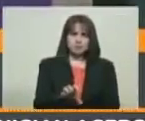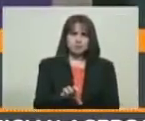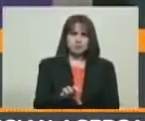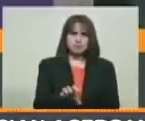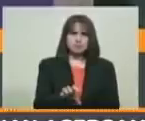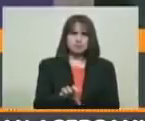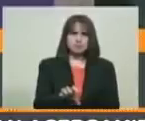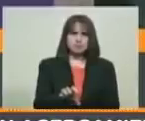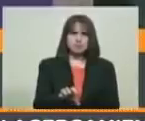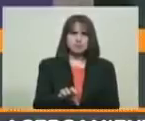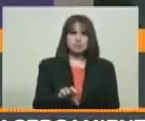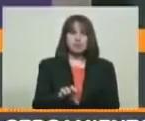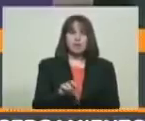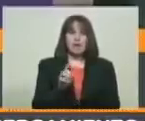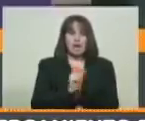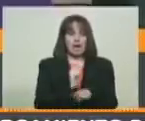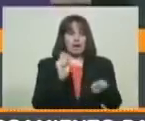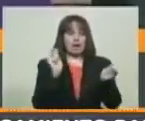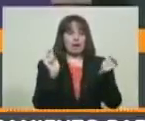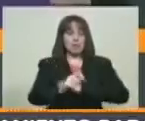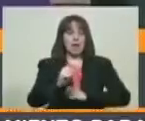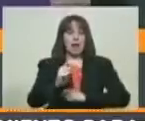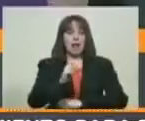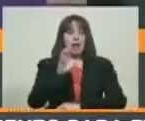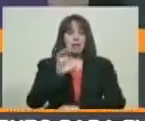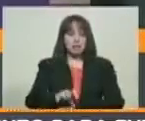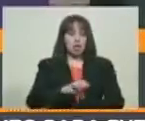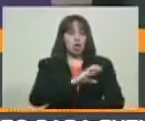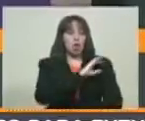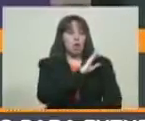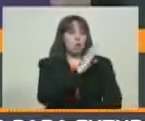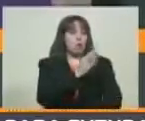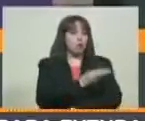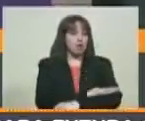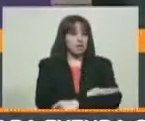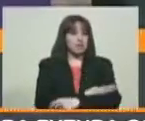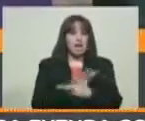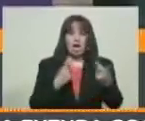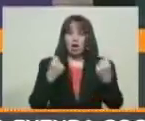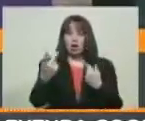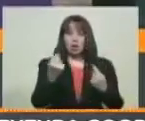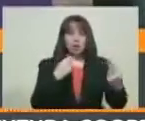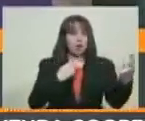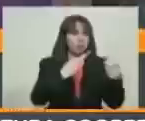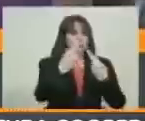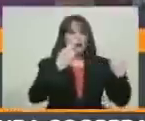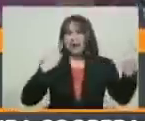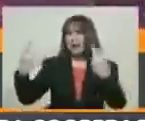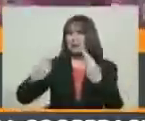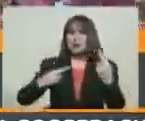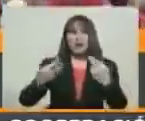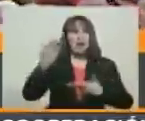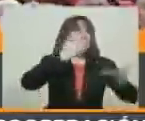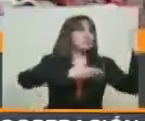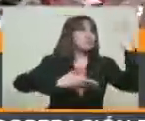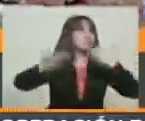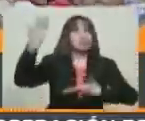el estado potencia económica para relacionarse con todo el Caribe,